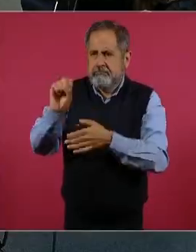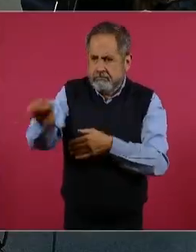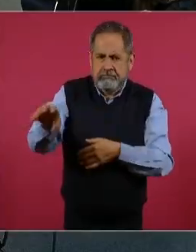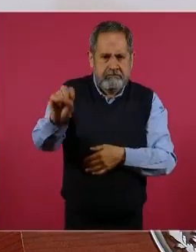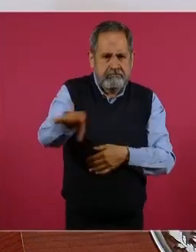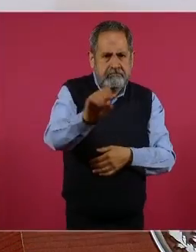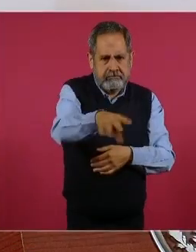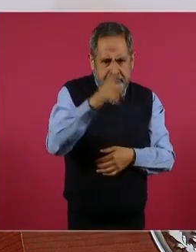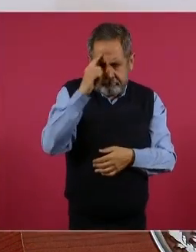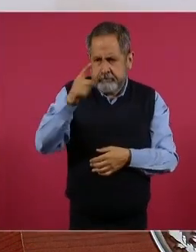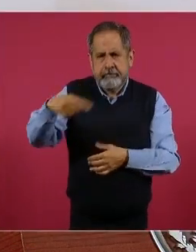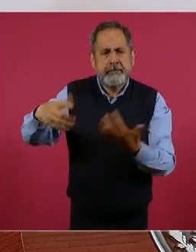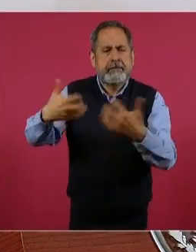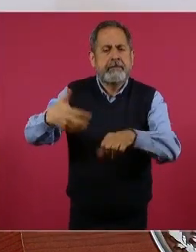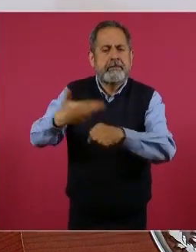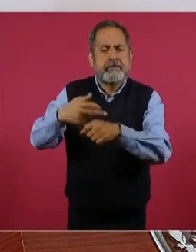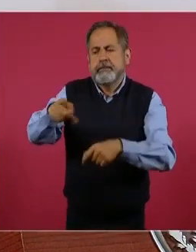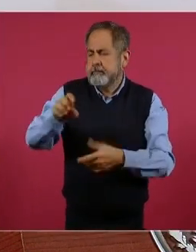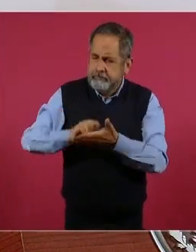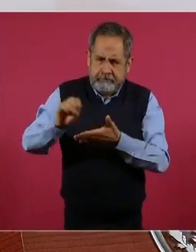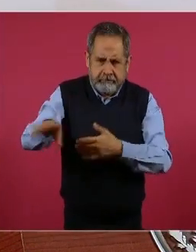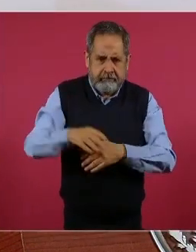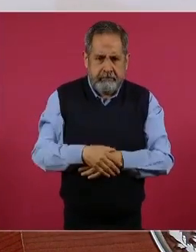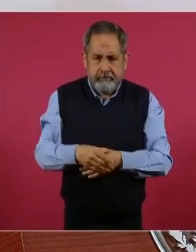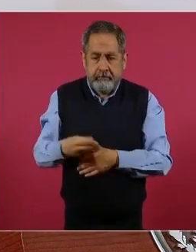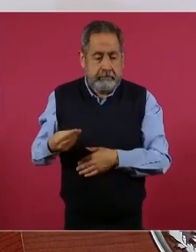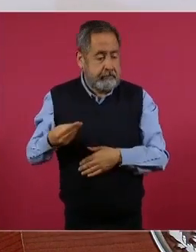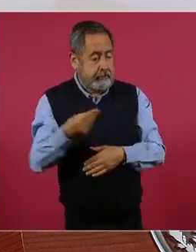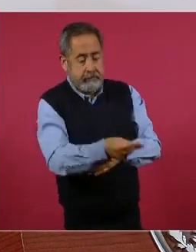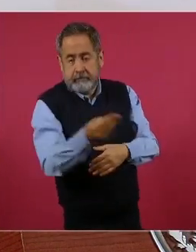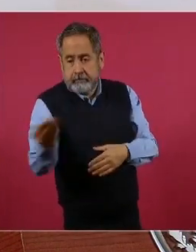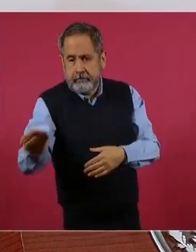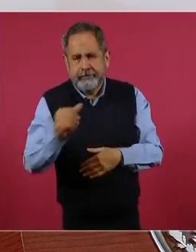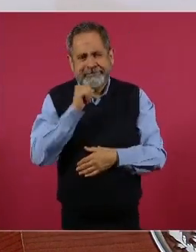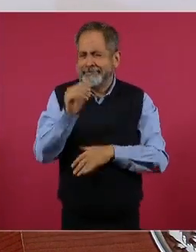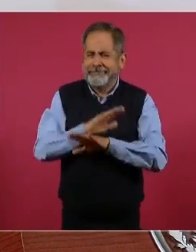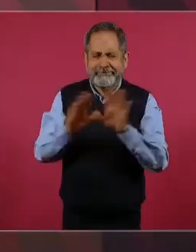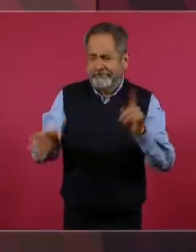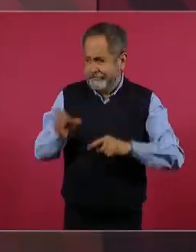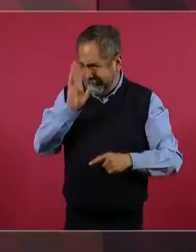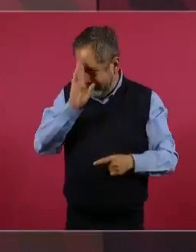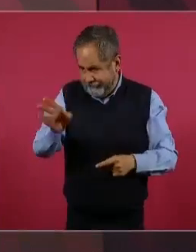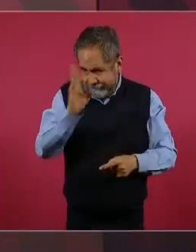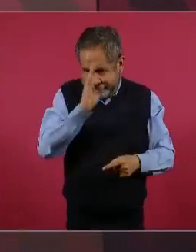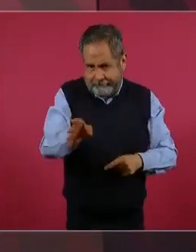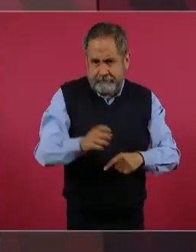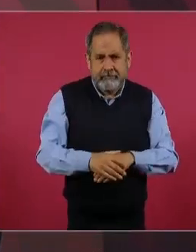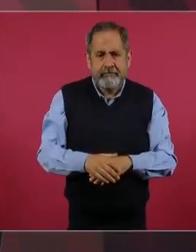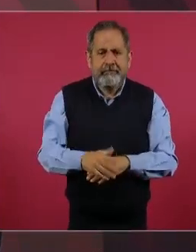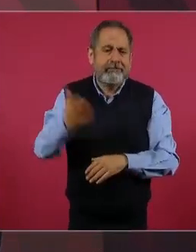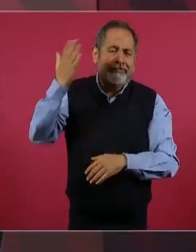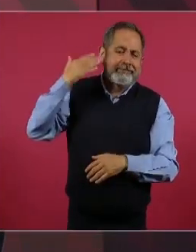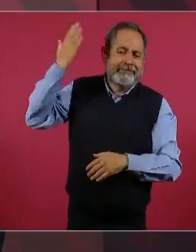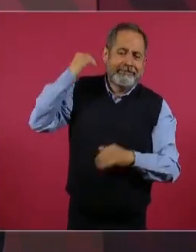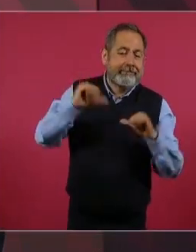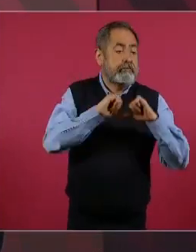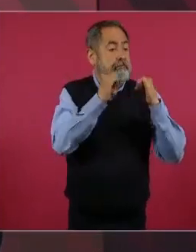al productor, sin intermediario. Ya no hay las organizaciones